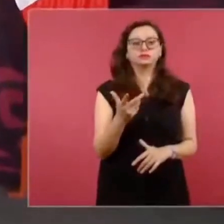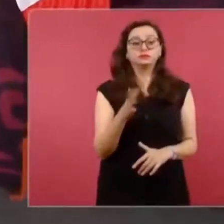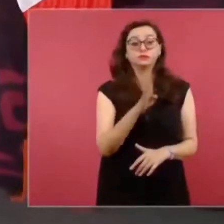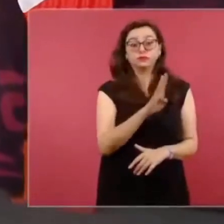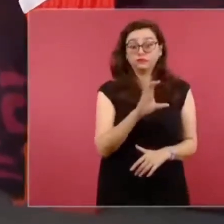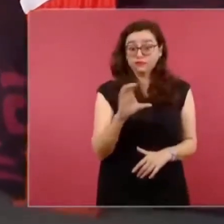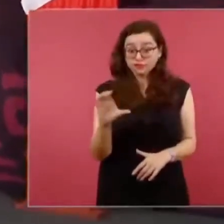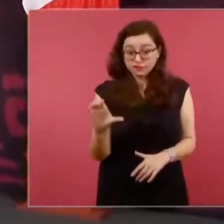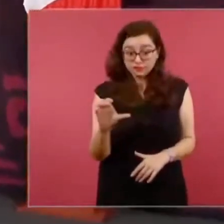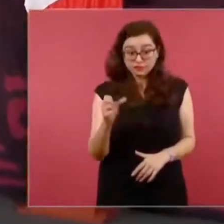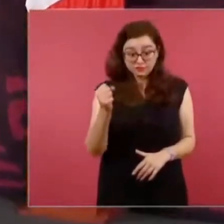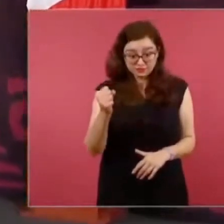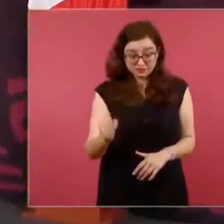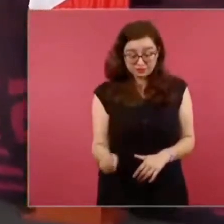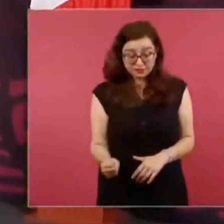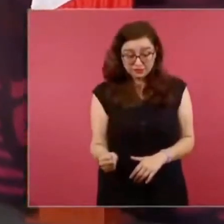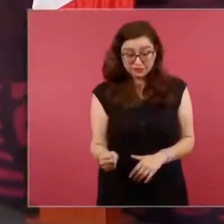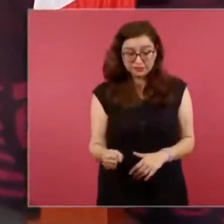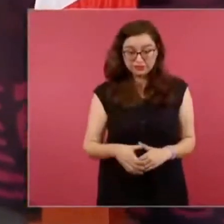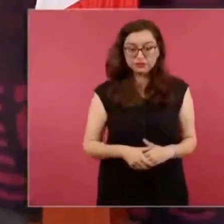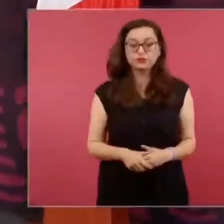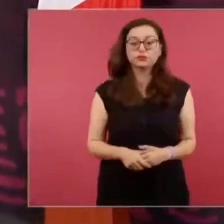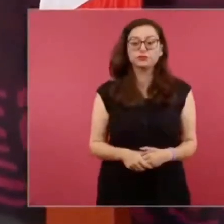Baja California Sur.